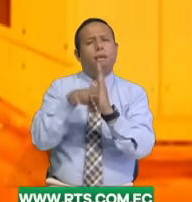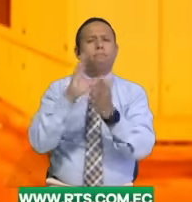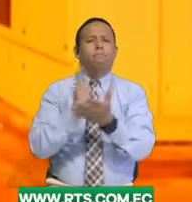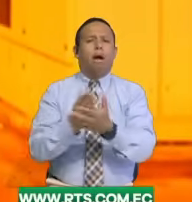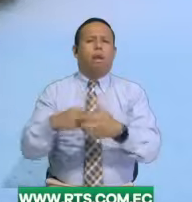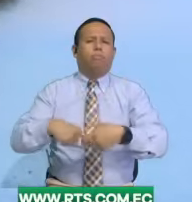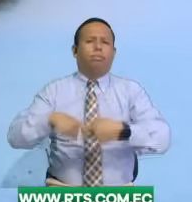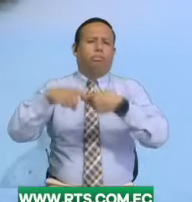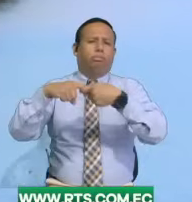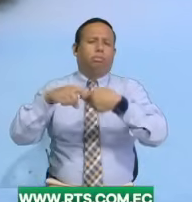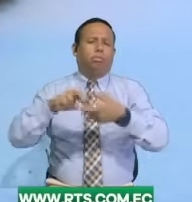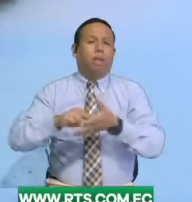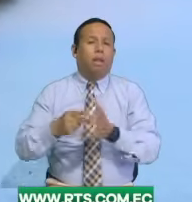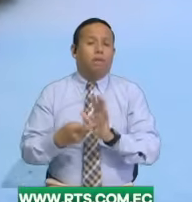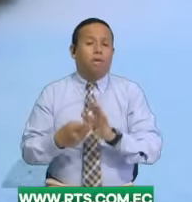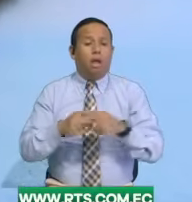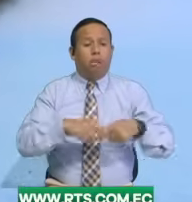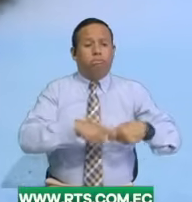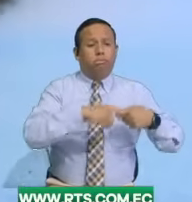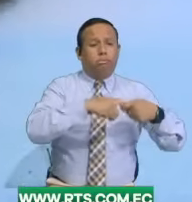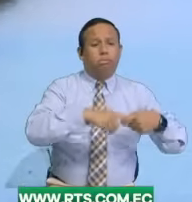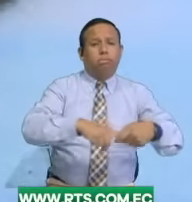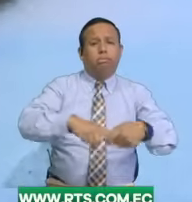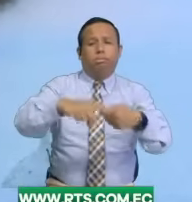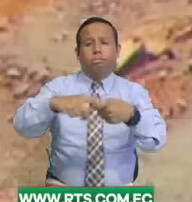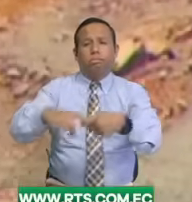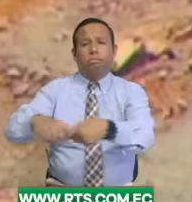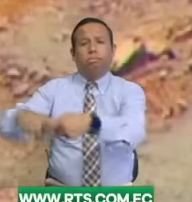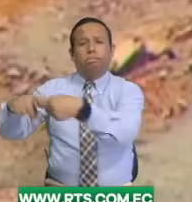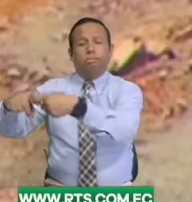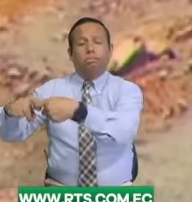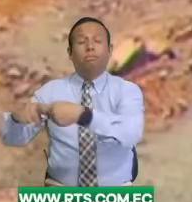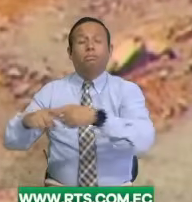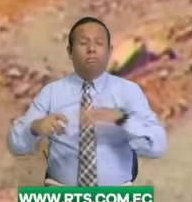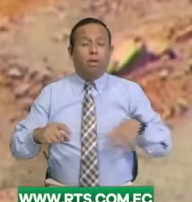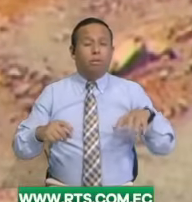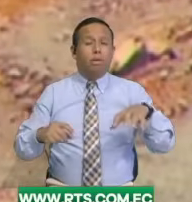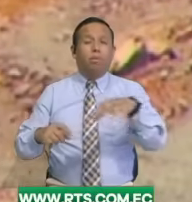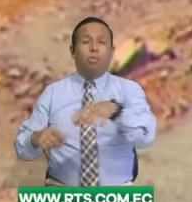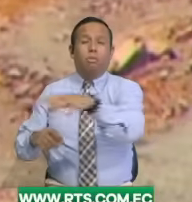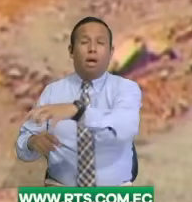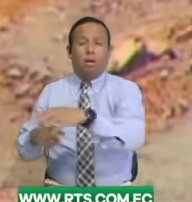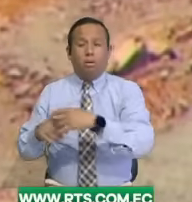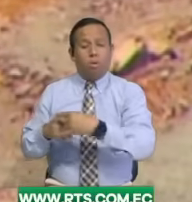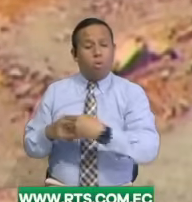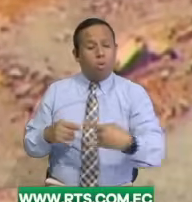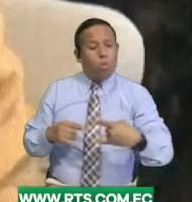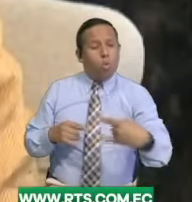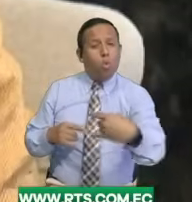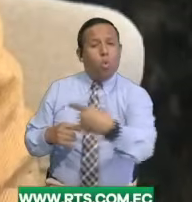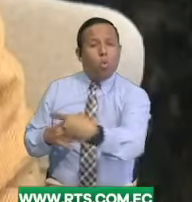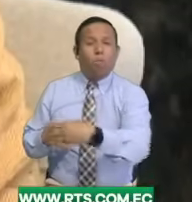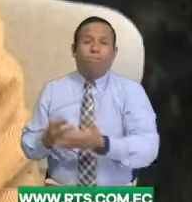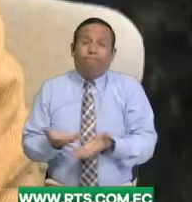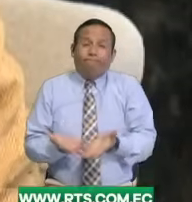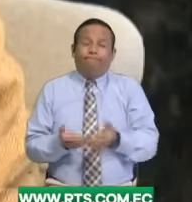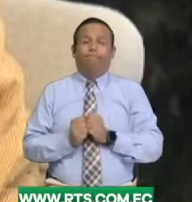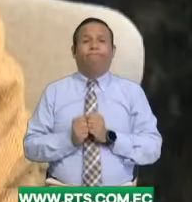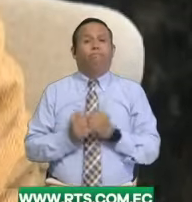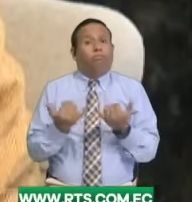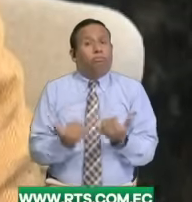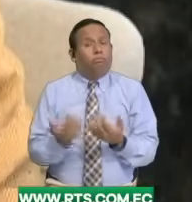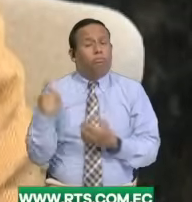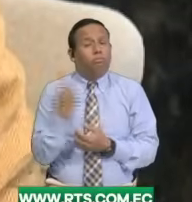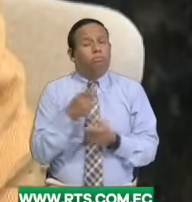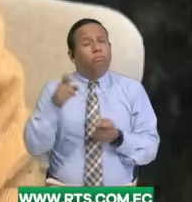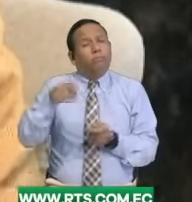ella la suspensión de las hidroeléctricas de Pautemolino y Sopladora que se alimentan de su caudal. Hay que tratar de sostener los